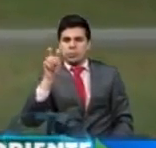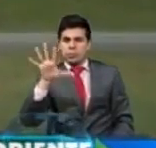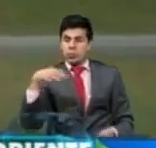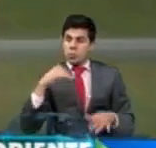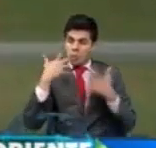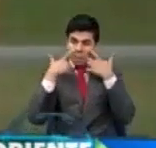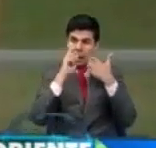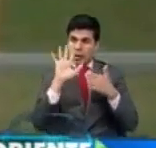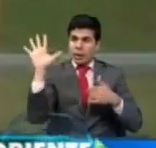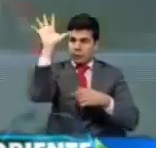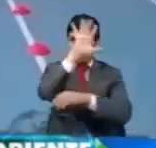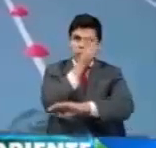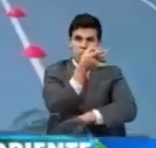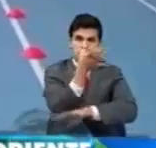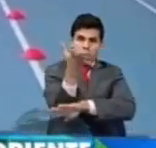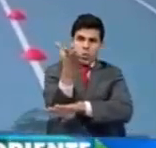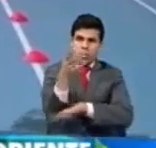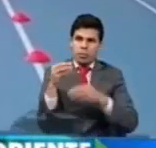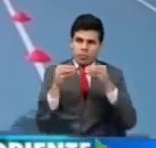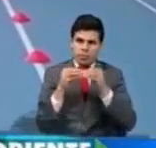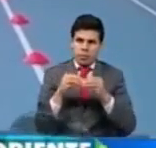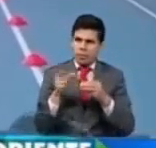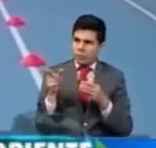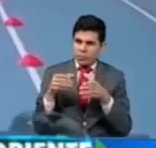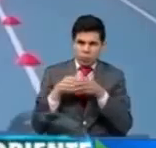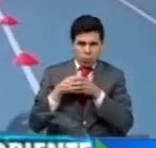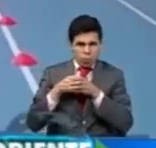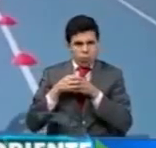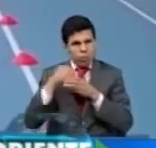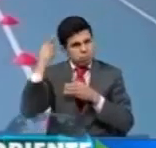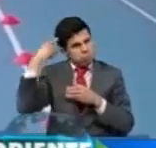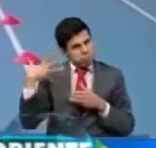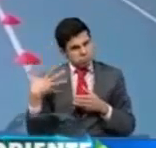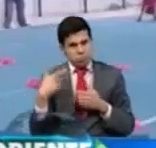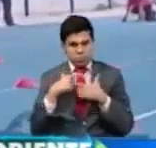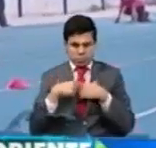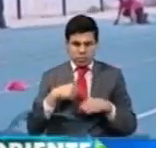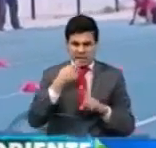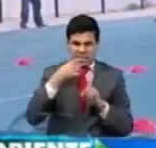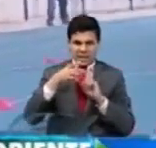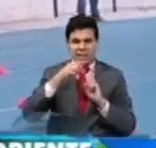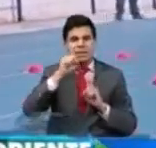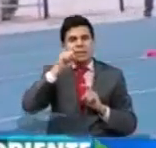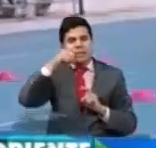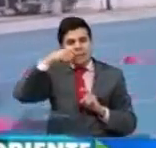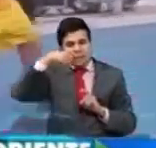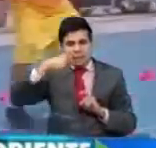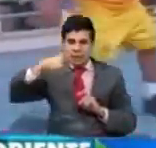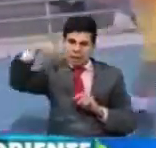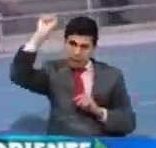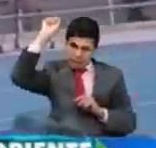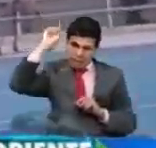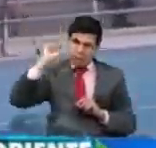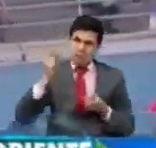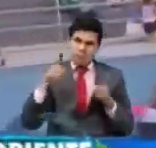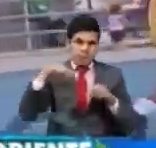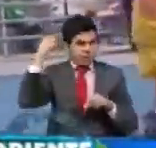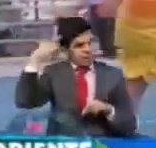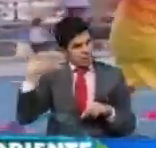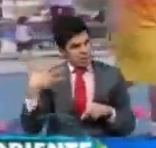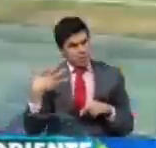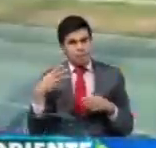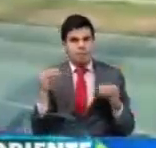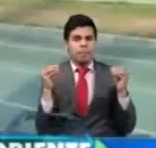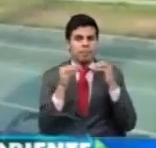récord nacional además de la liga de pc aportó cuatro preseas de bronce para la cosecha rojinegra además aunque la liga de